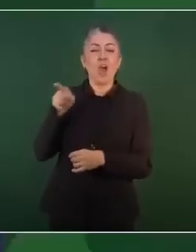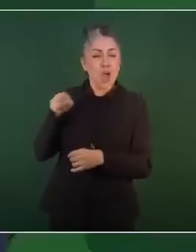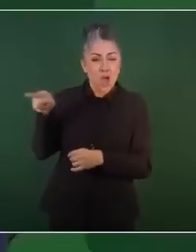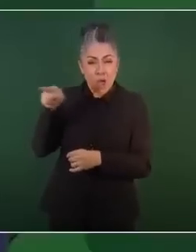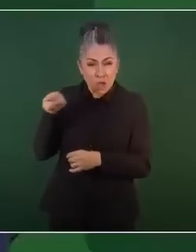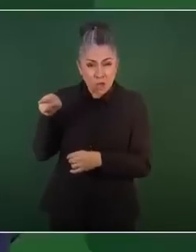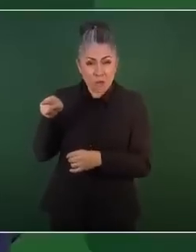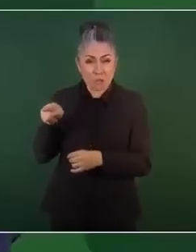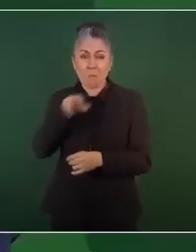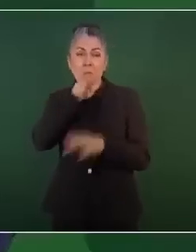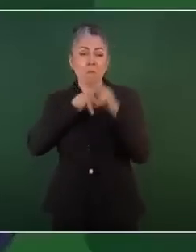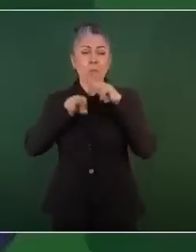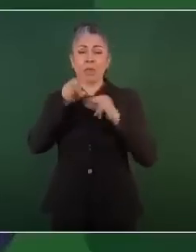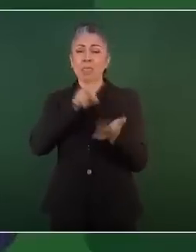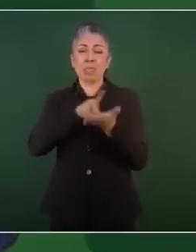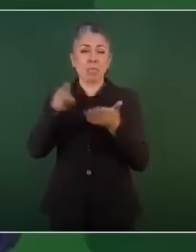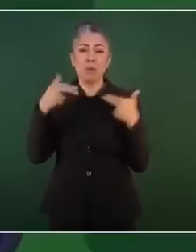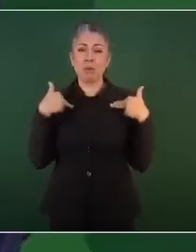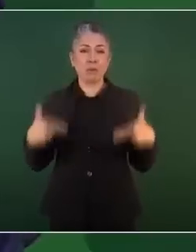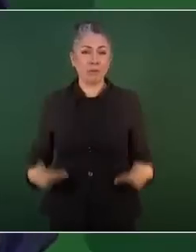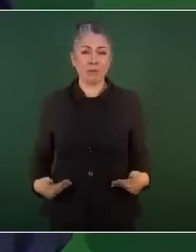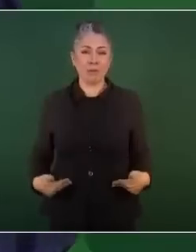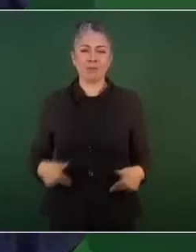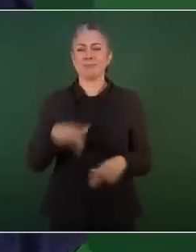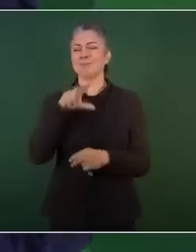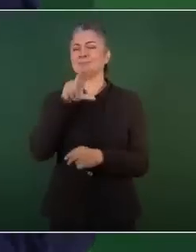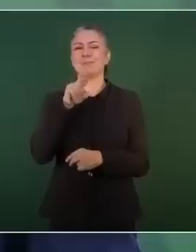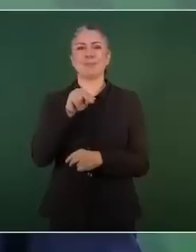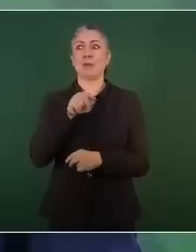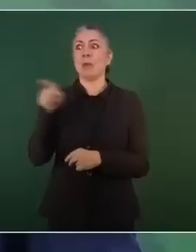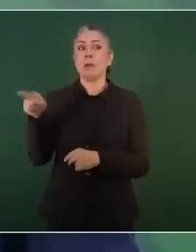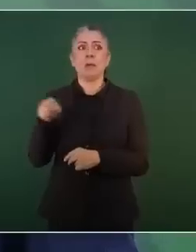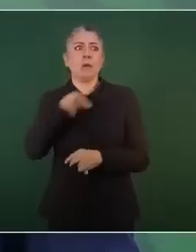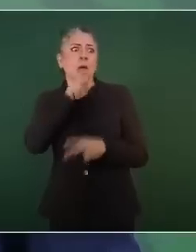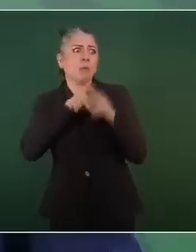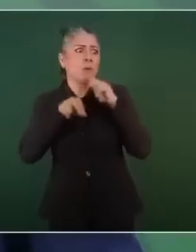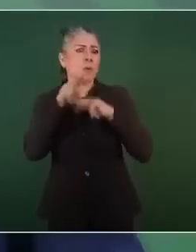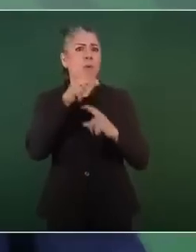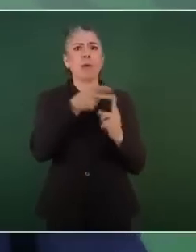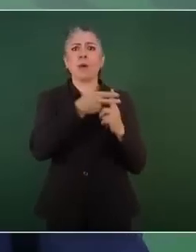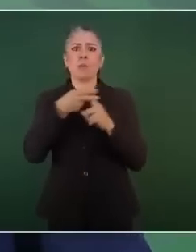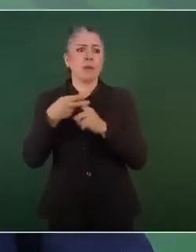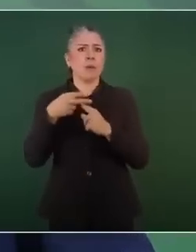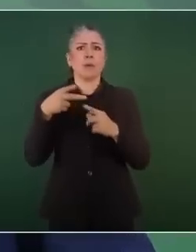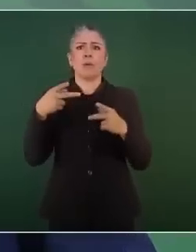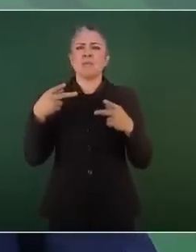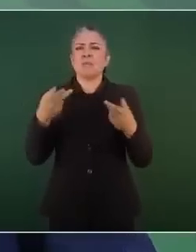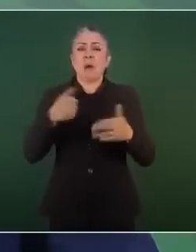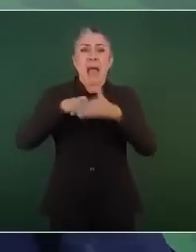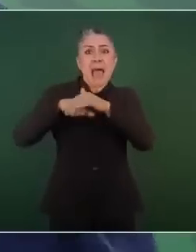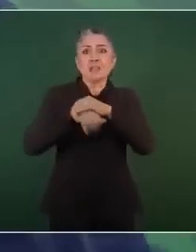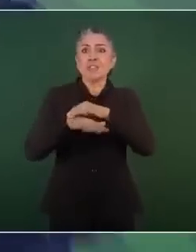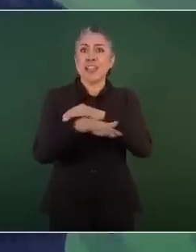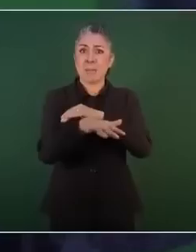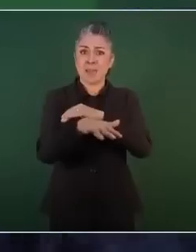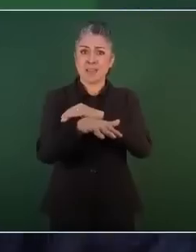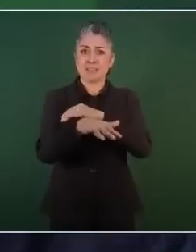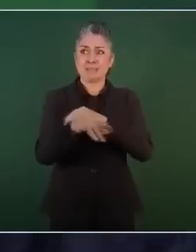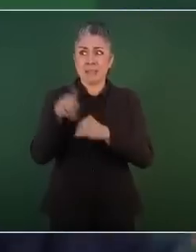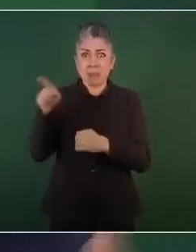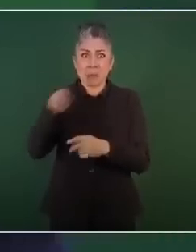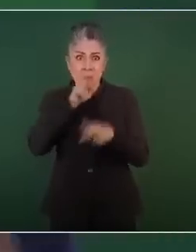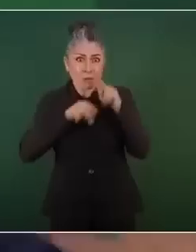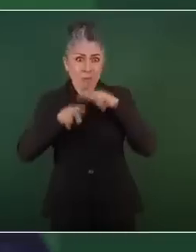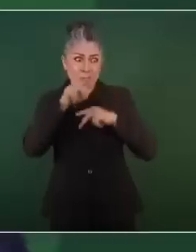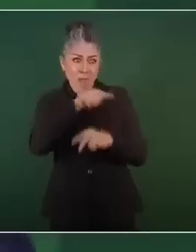derechos humanos, no es que les preocupen los desaparecidos de Ayotzinapa. Todos estos